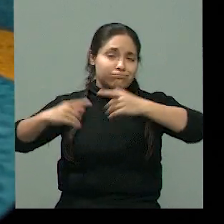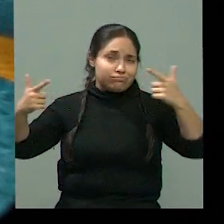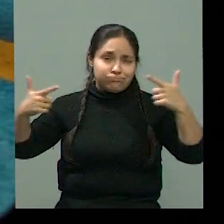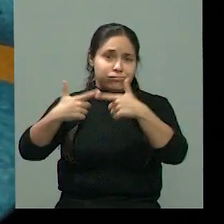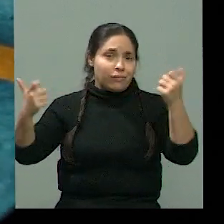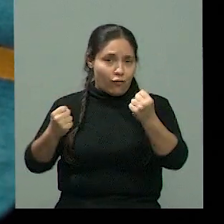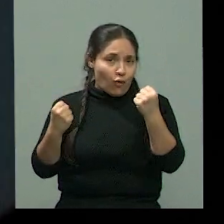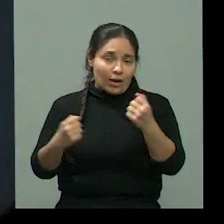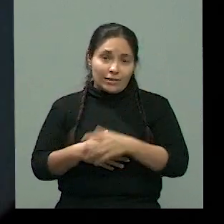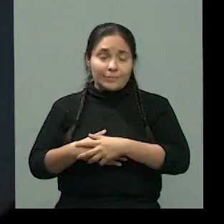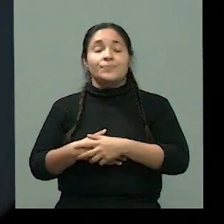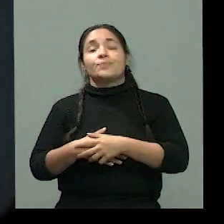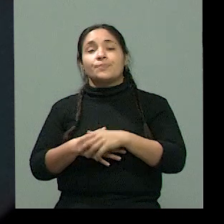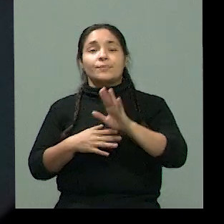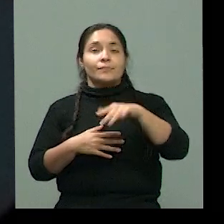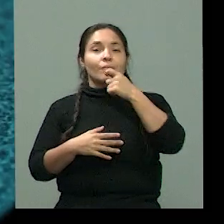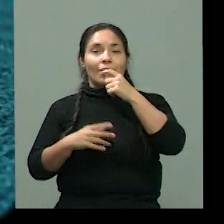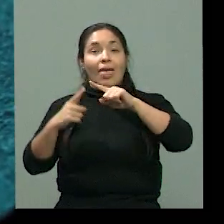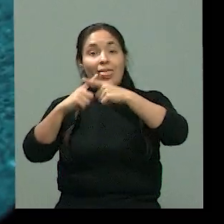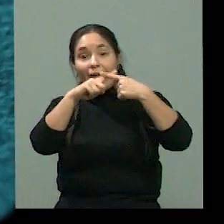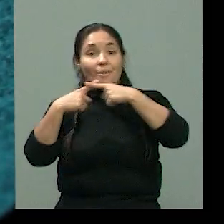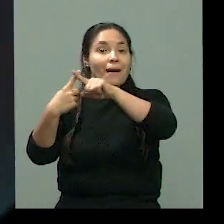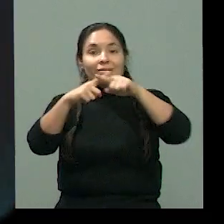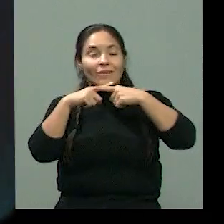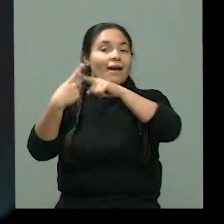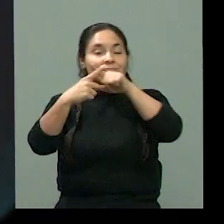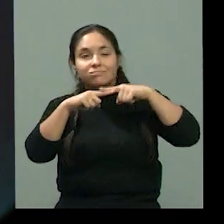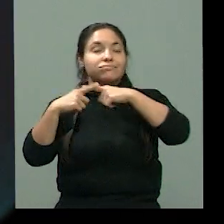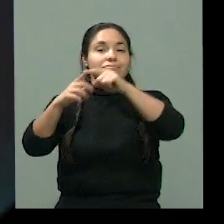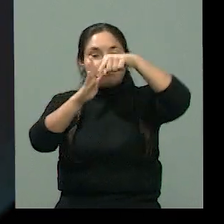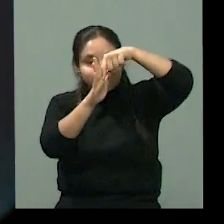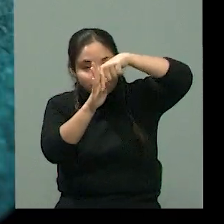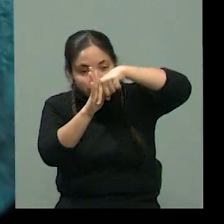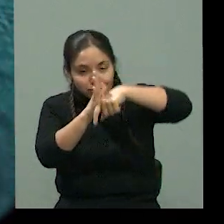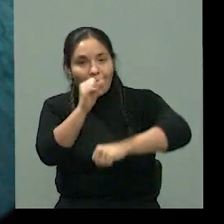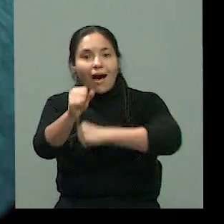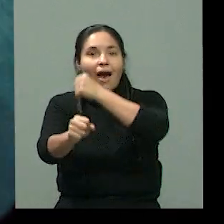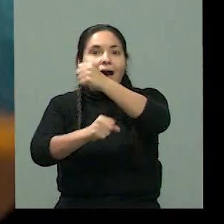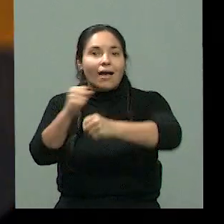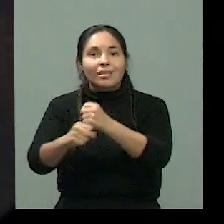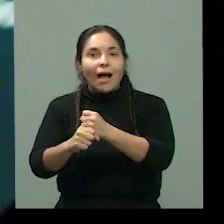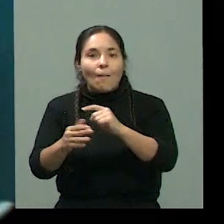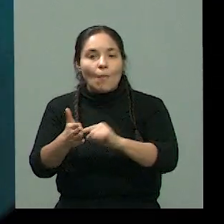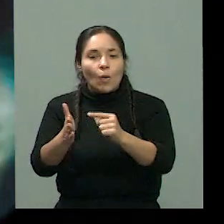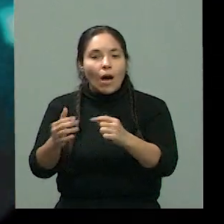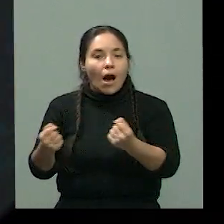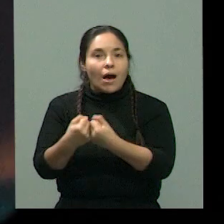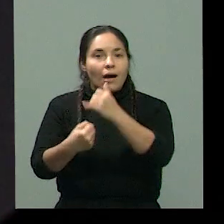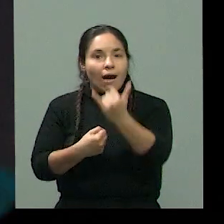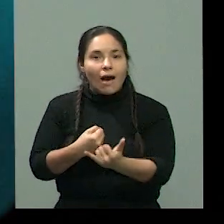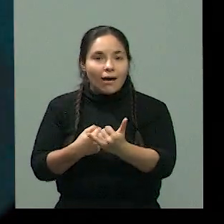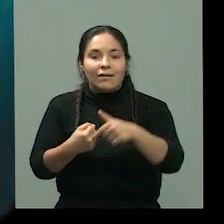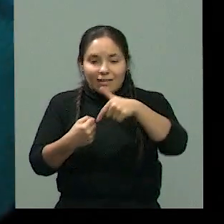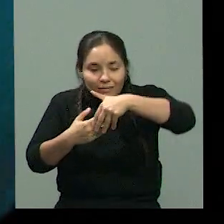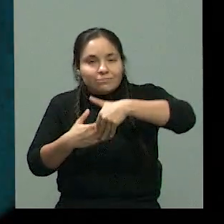Siempre que los debates profundicen sus diferencias hasta encontrar un punto en común y a partir de ahí mirar hacia adelante.